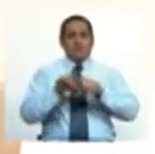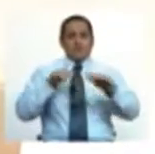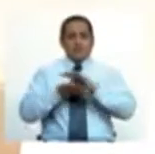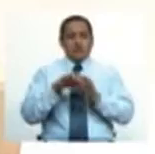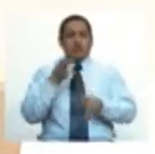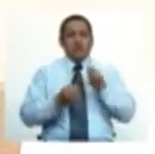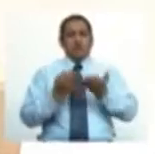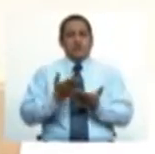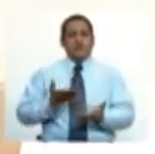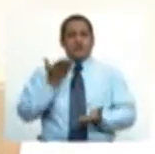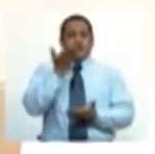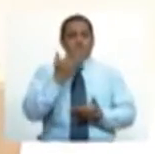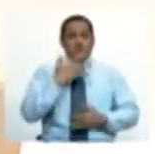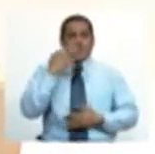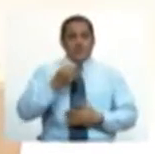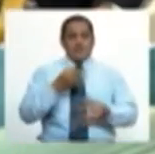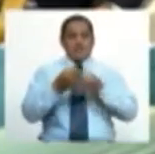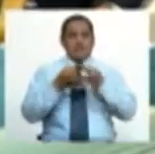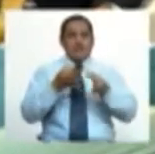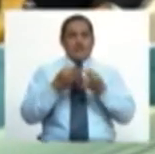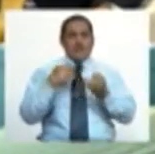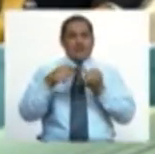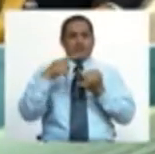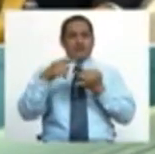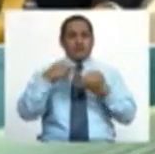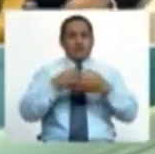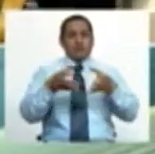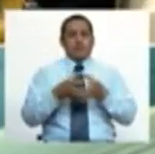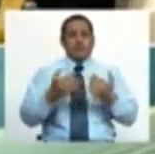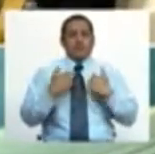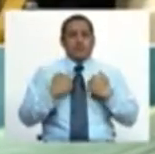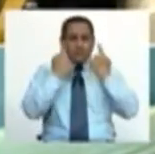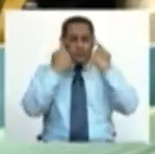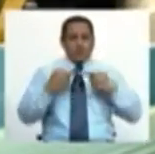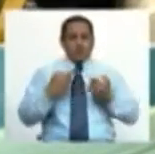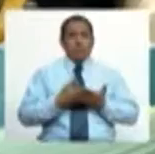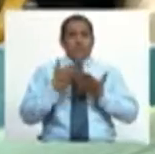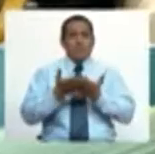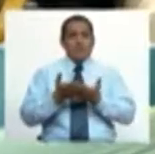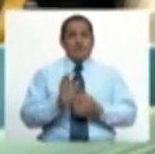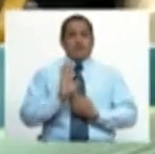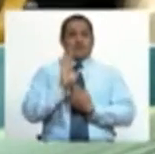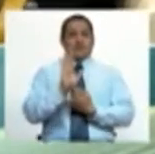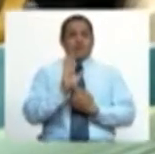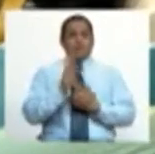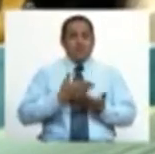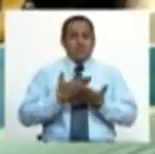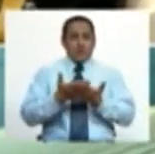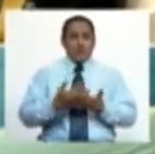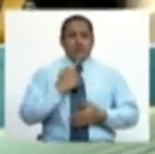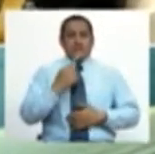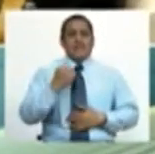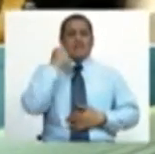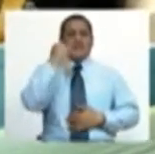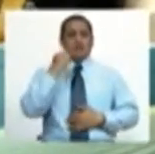audiencia de apelación? Técnicamente se denomina derecho a la pluralidad de instancias, que tiene como uno de sus elementos,